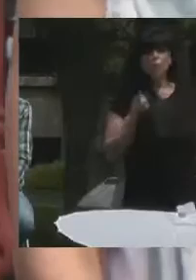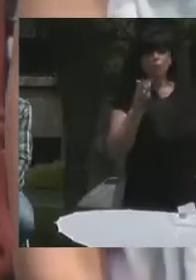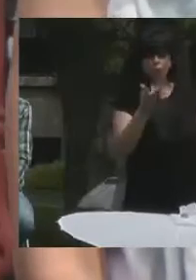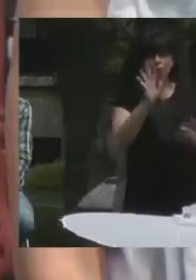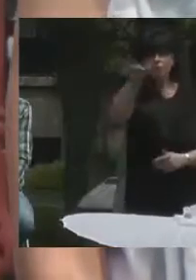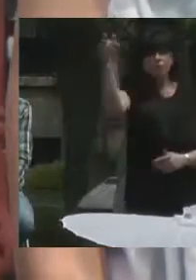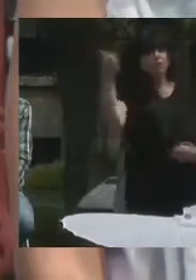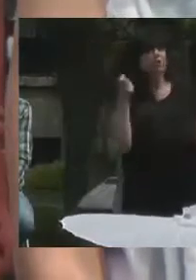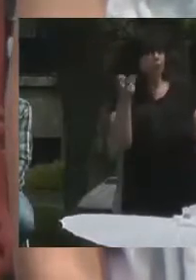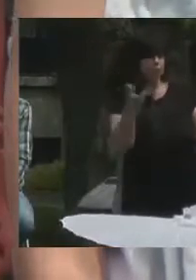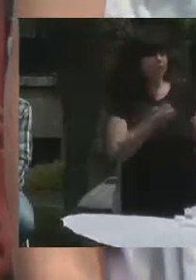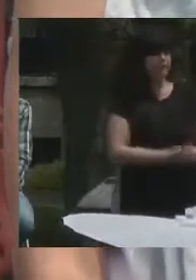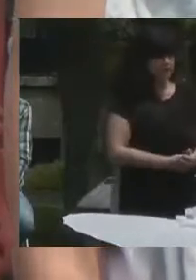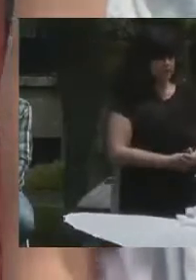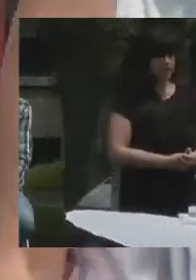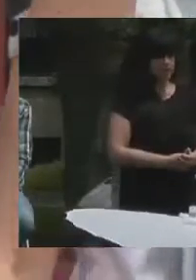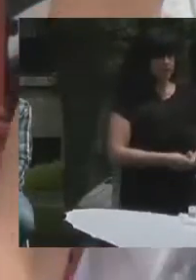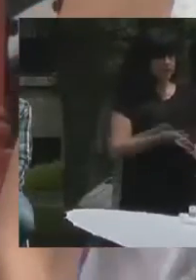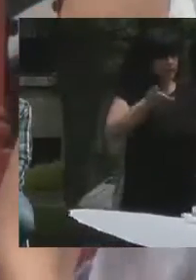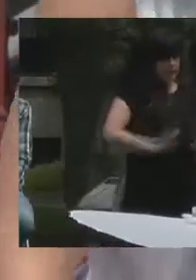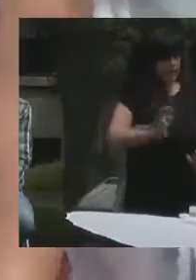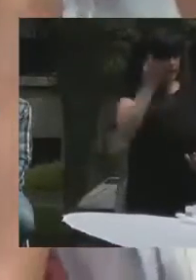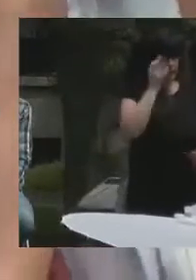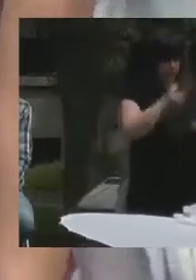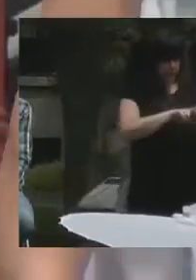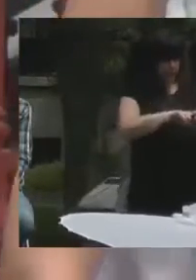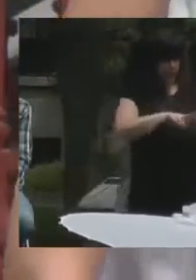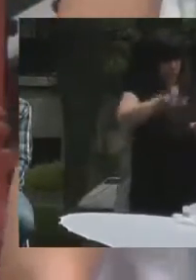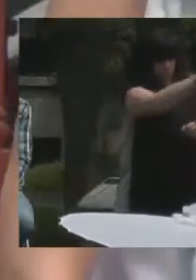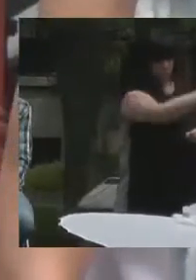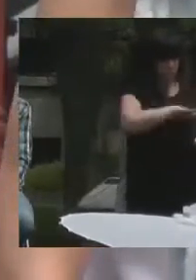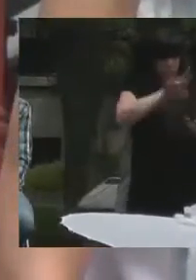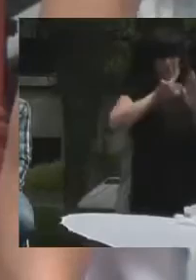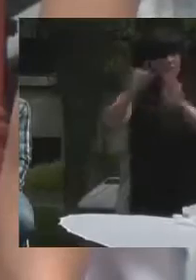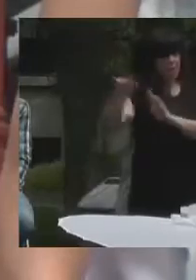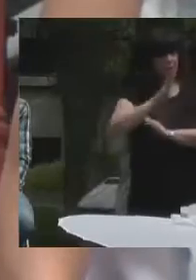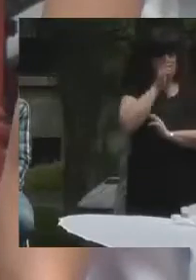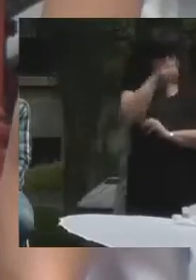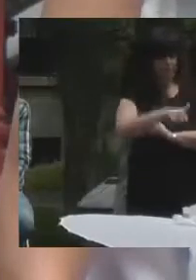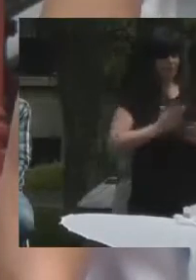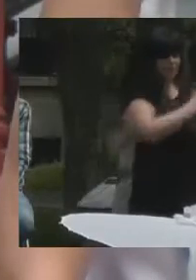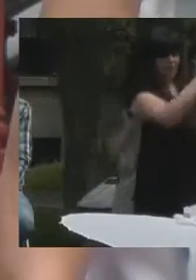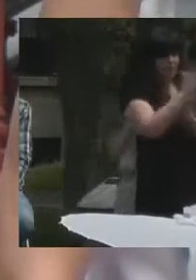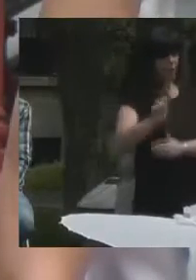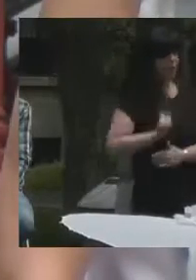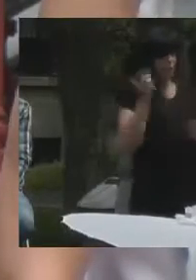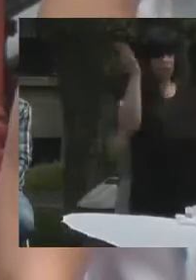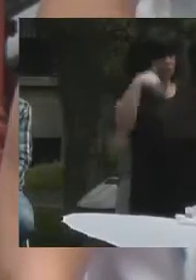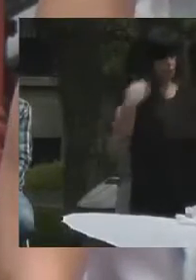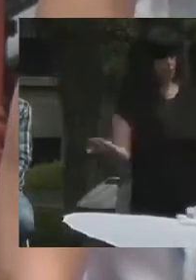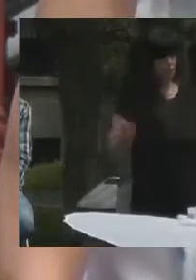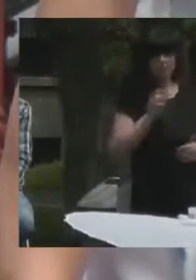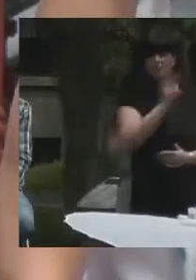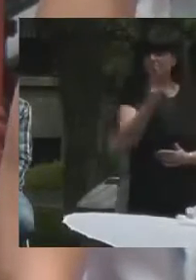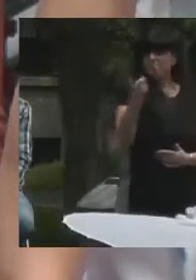están fora, non? Cantas desas fillas de toda a provincia tiveron que marchar porque non teñen esa opción. O Partido Popular cánsase de